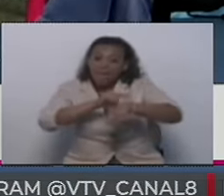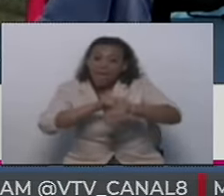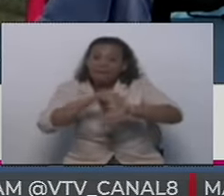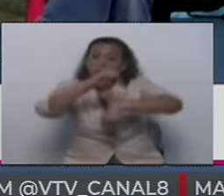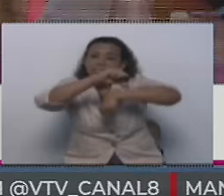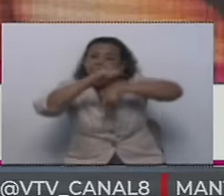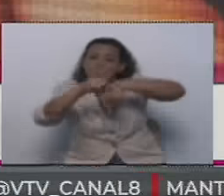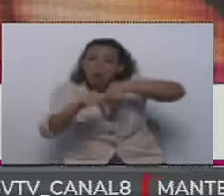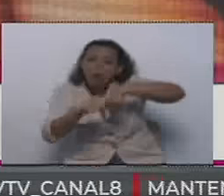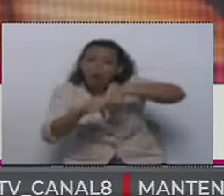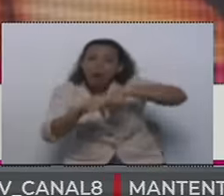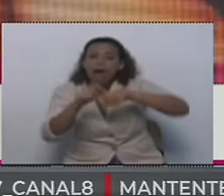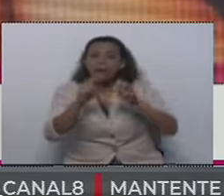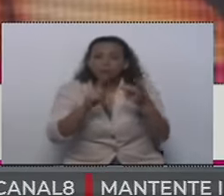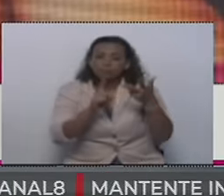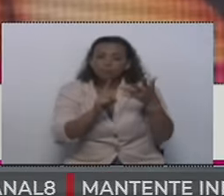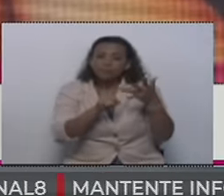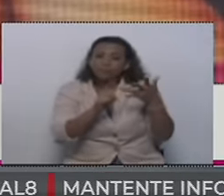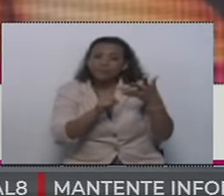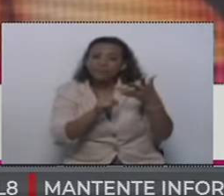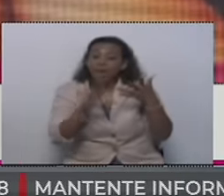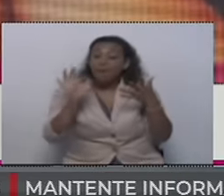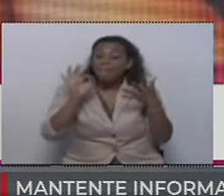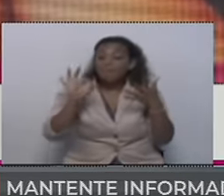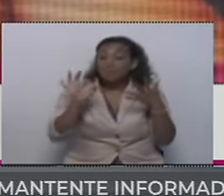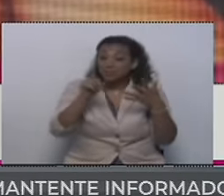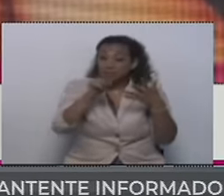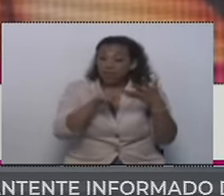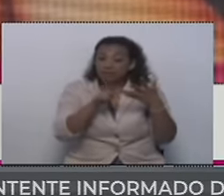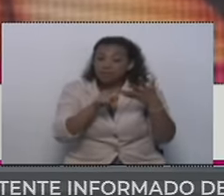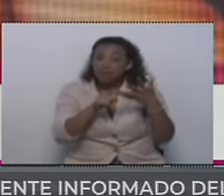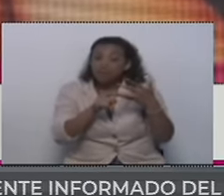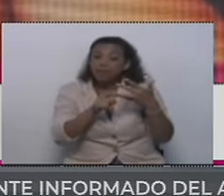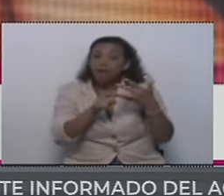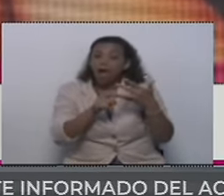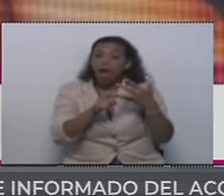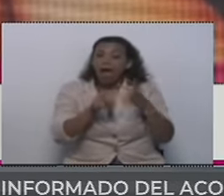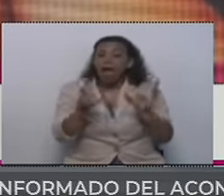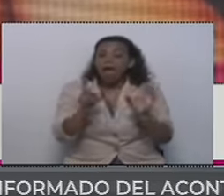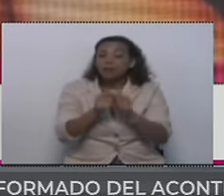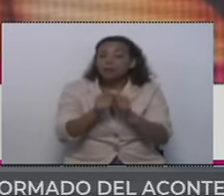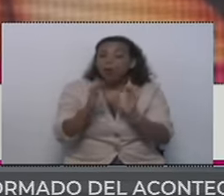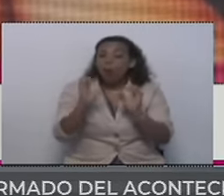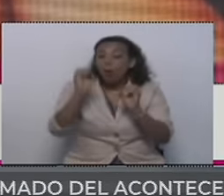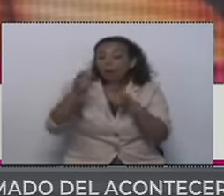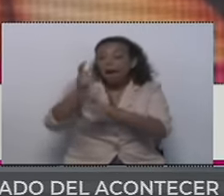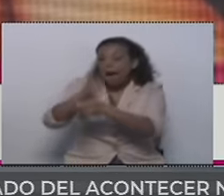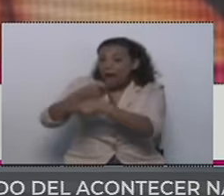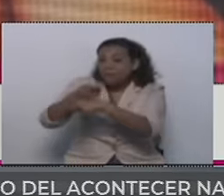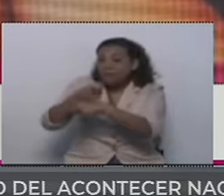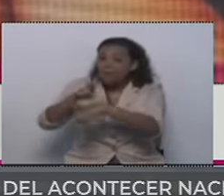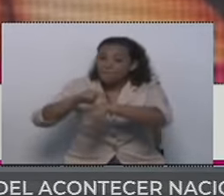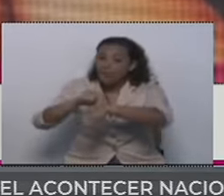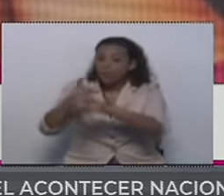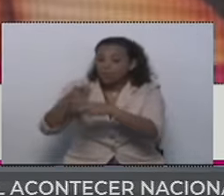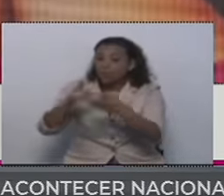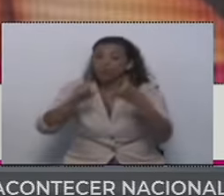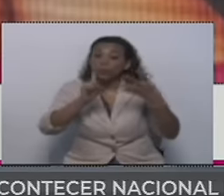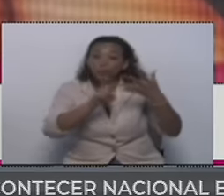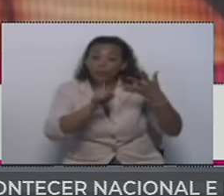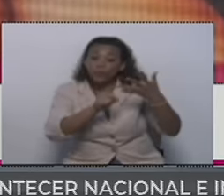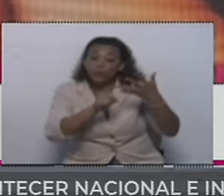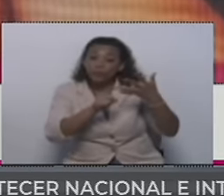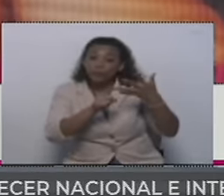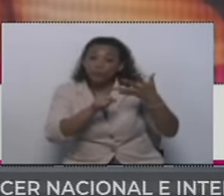cirujana y especialista en oncología. También está